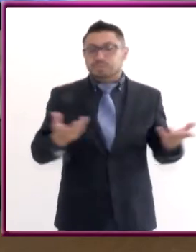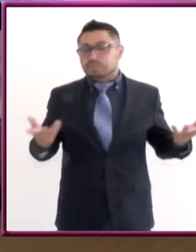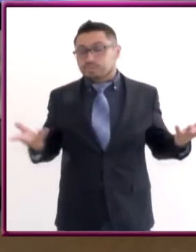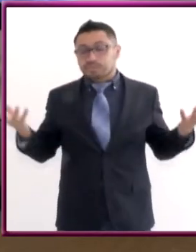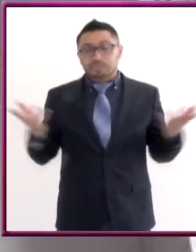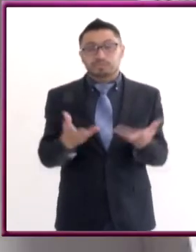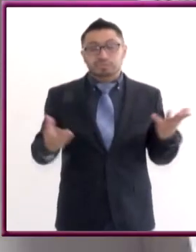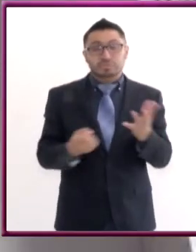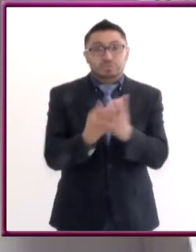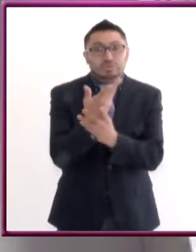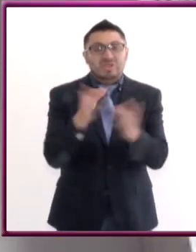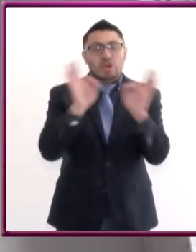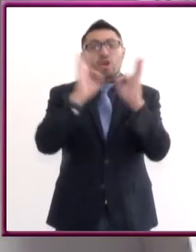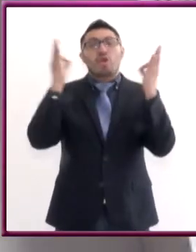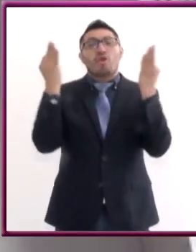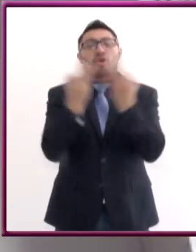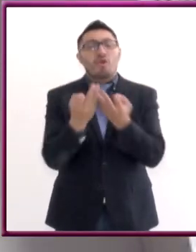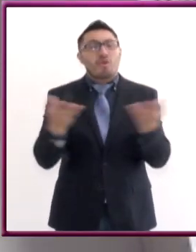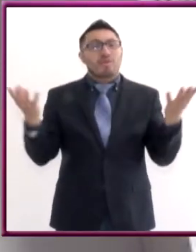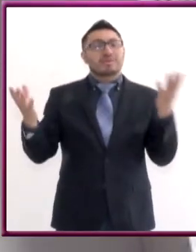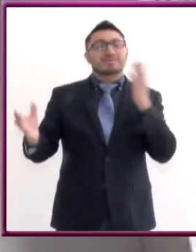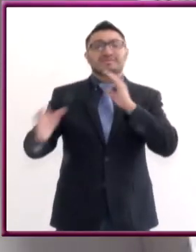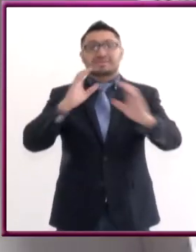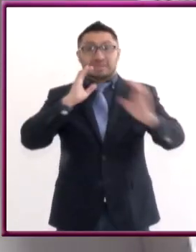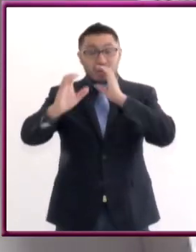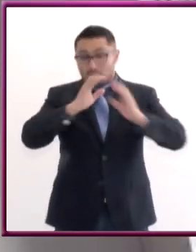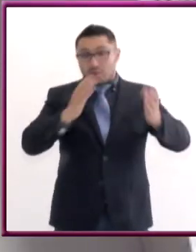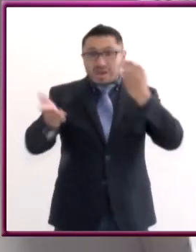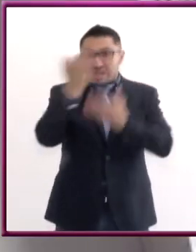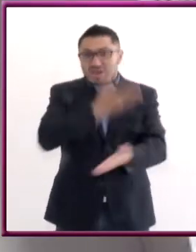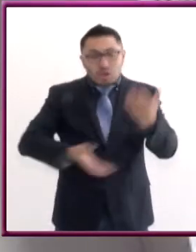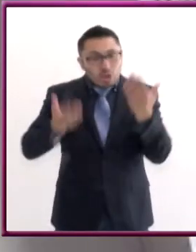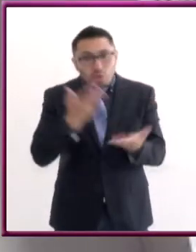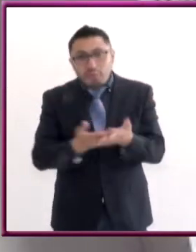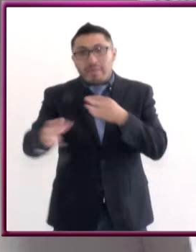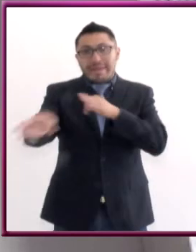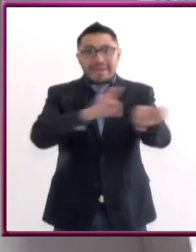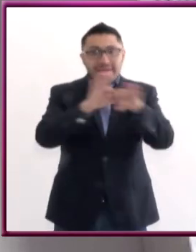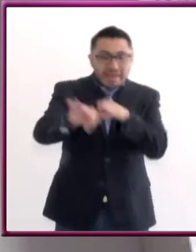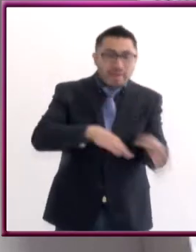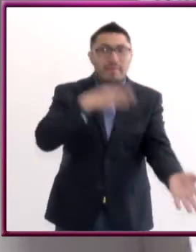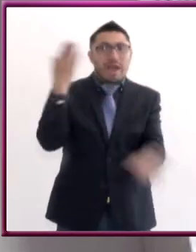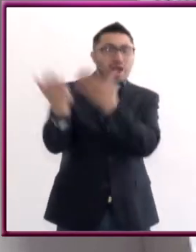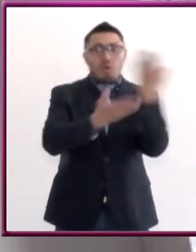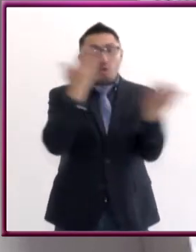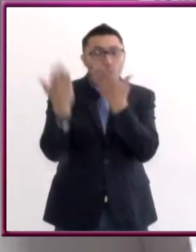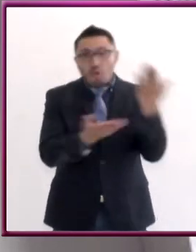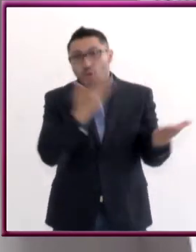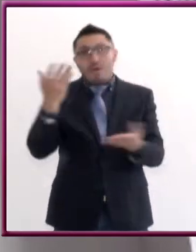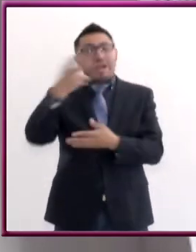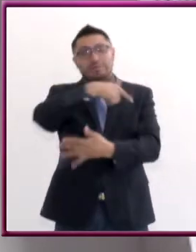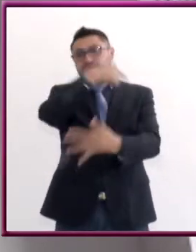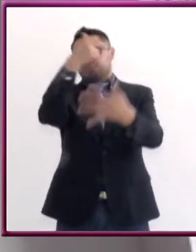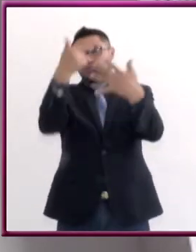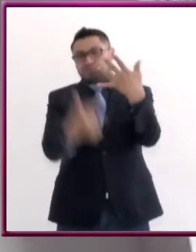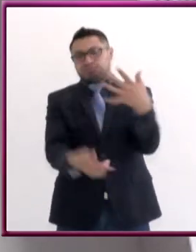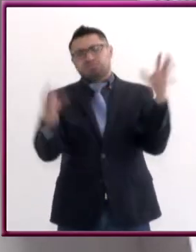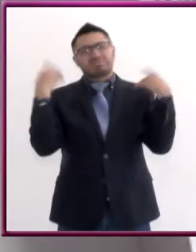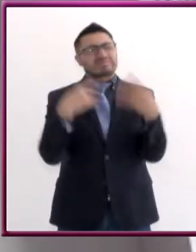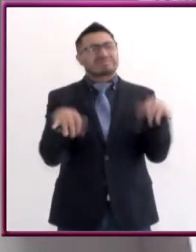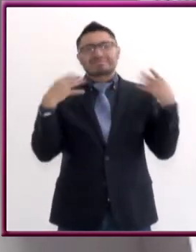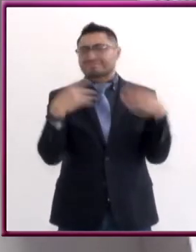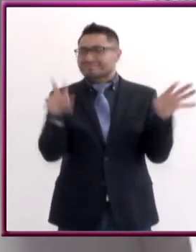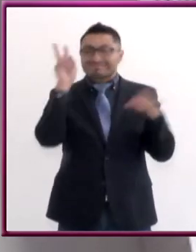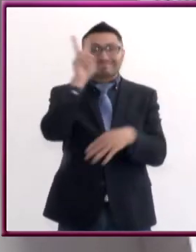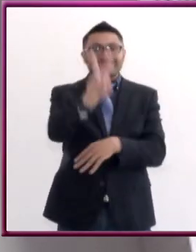a crear nuevas formas de convivencia, de trabajo, de estudio. Todo eso es